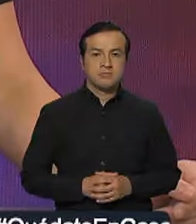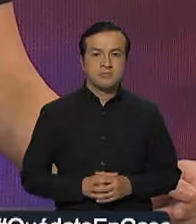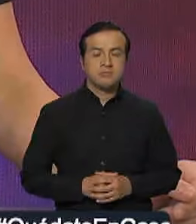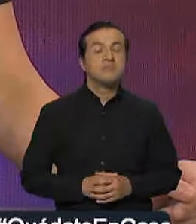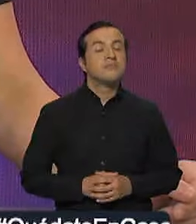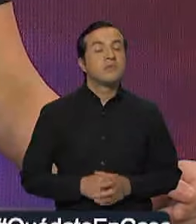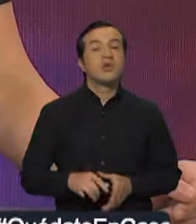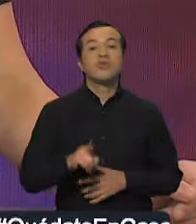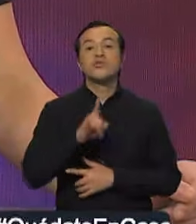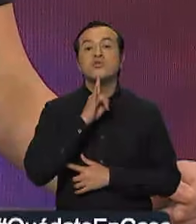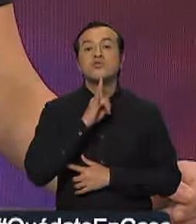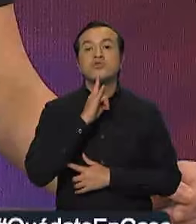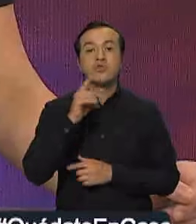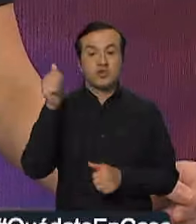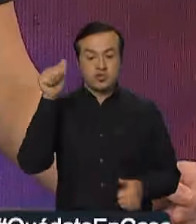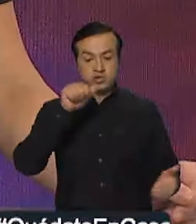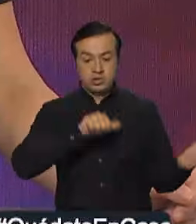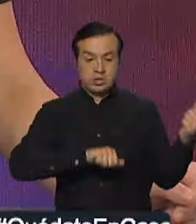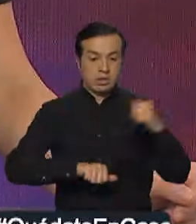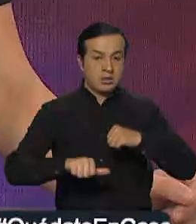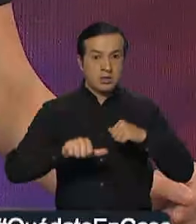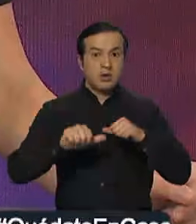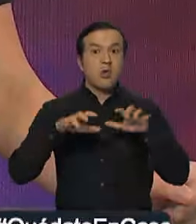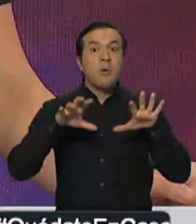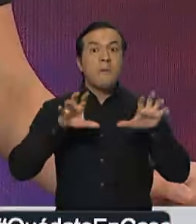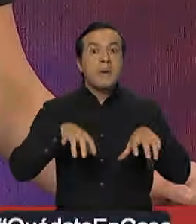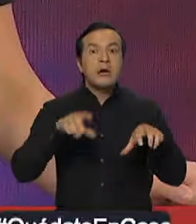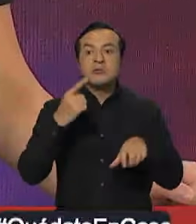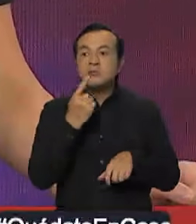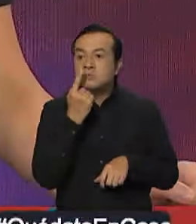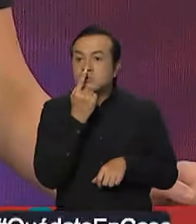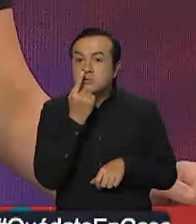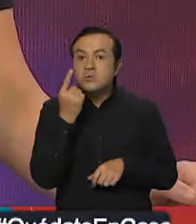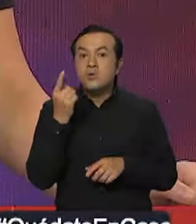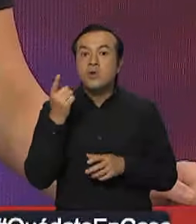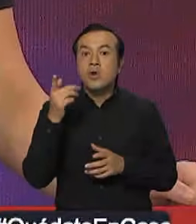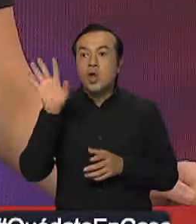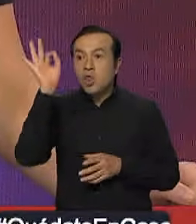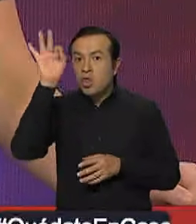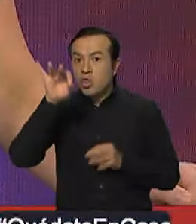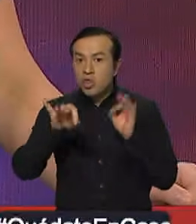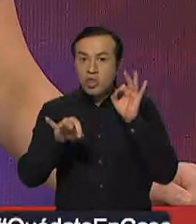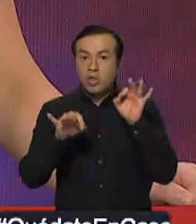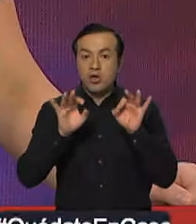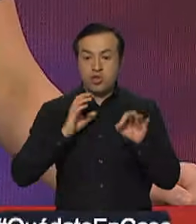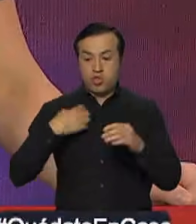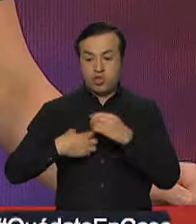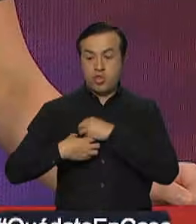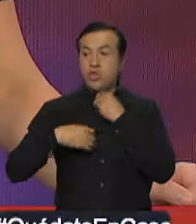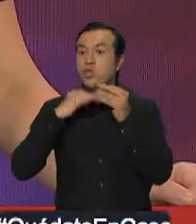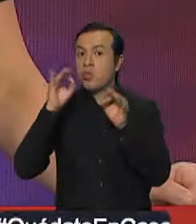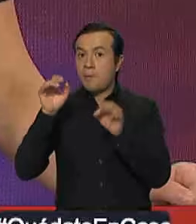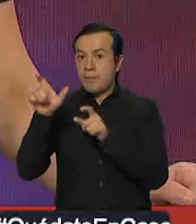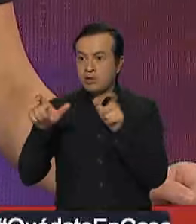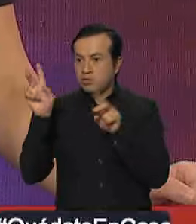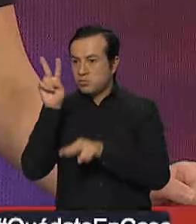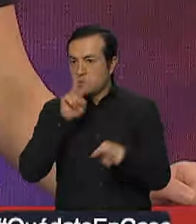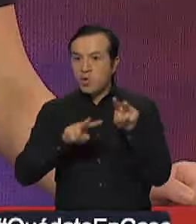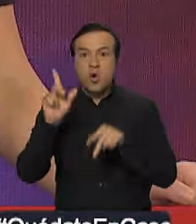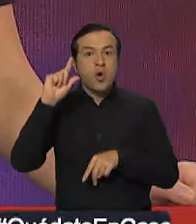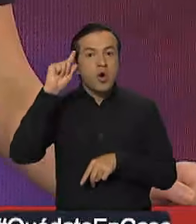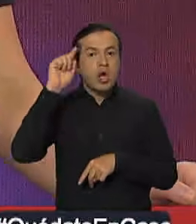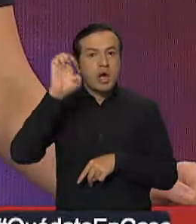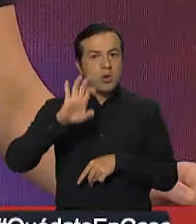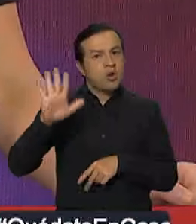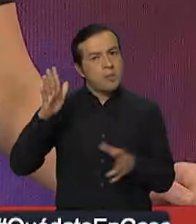En Estados Unidos, científicos entrenan canes para detectar el virus del COVID-19 en humanos. Mientras en Europa, varios gobiernos impulsan el